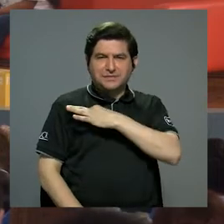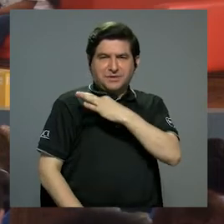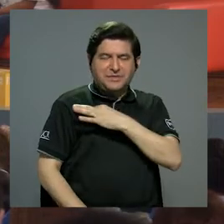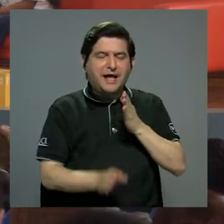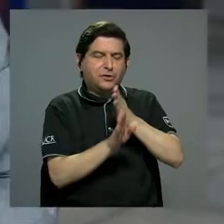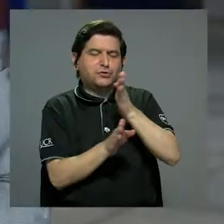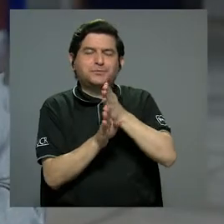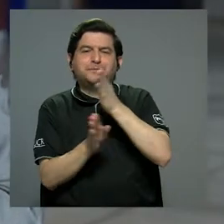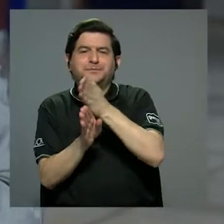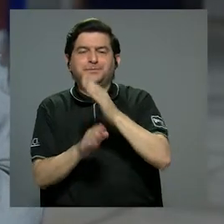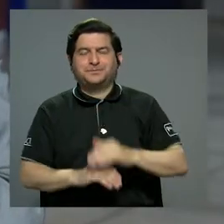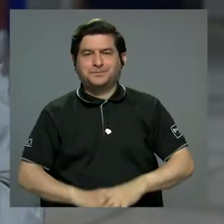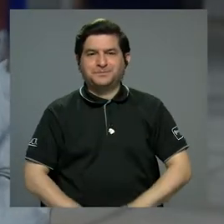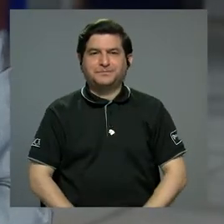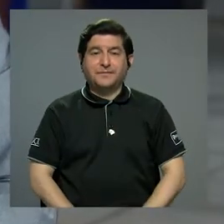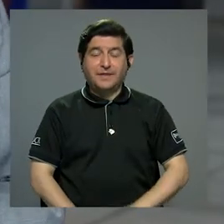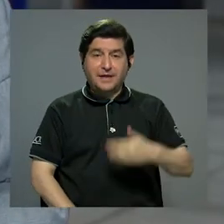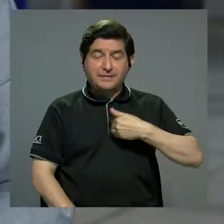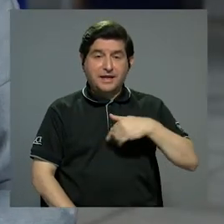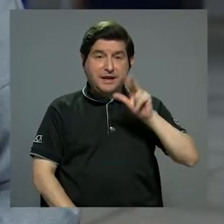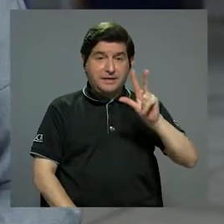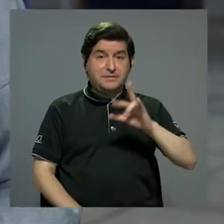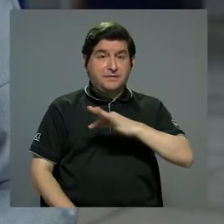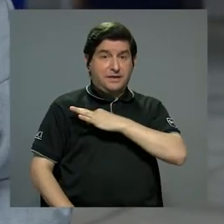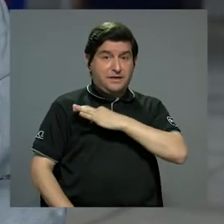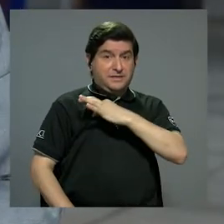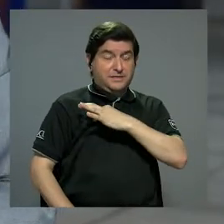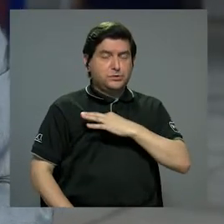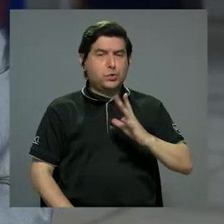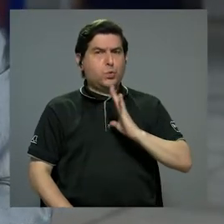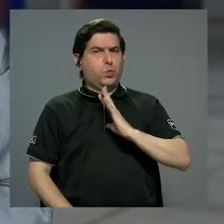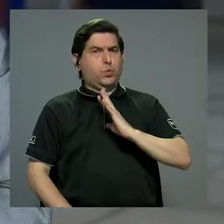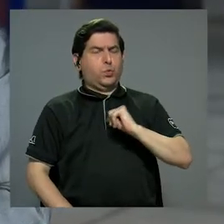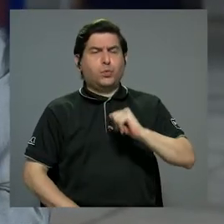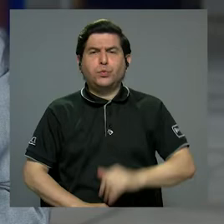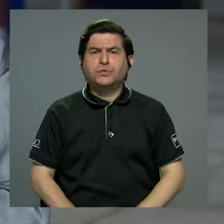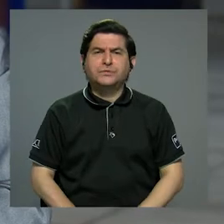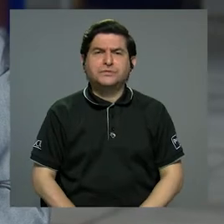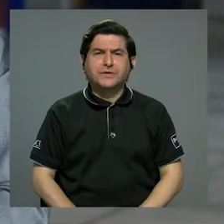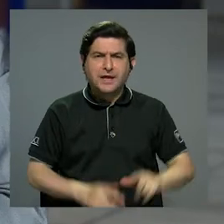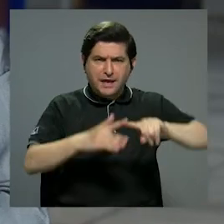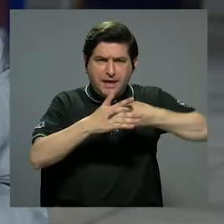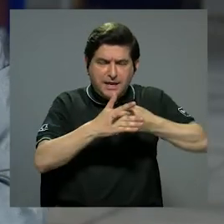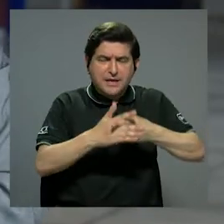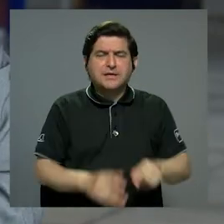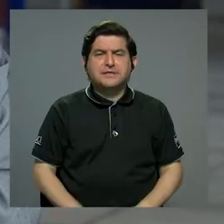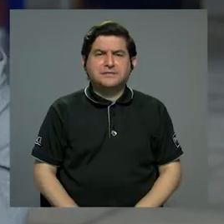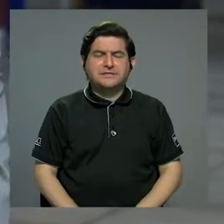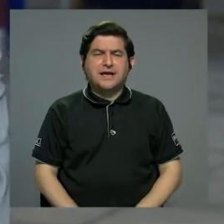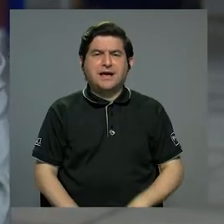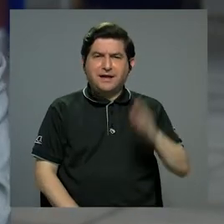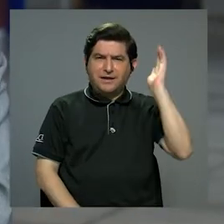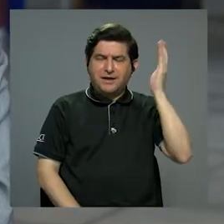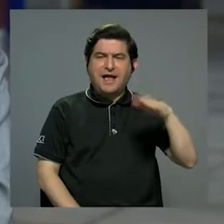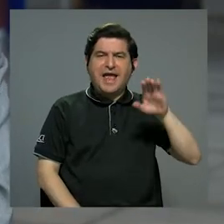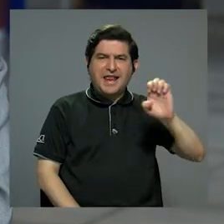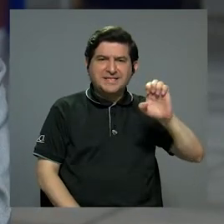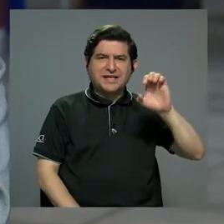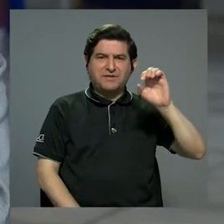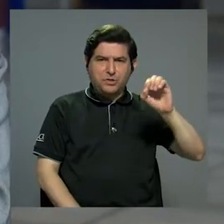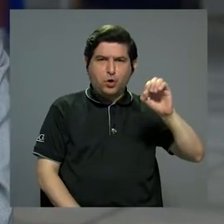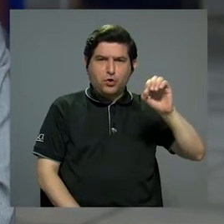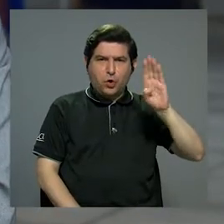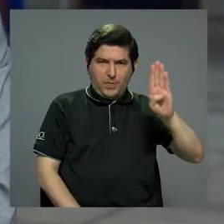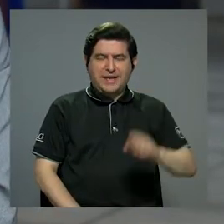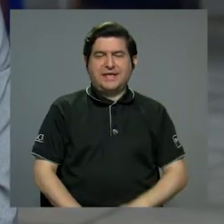invitados. Tenemos tres invitados en realidad de lujo. Nos inaugura el ciclo doña Elizabeth Odio Benito